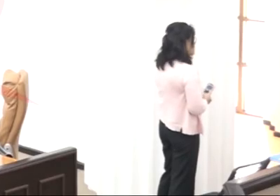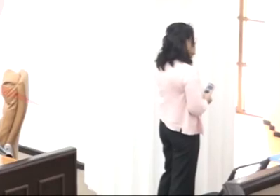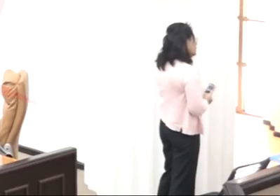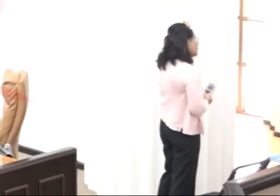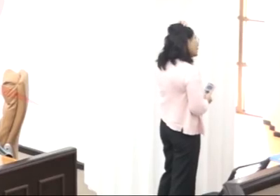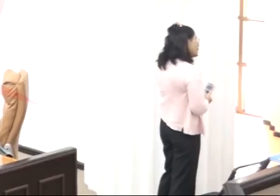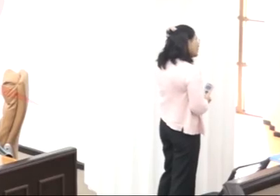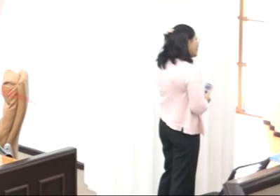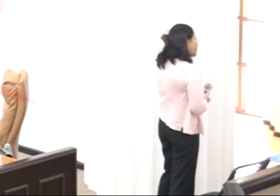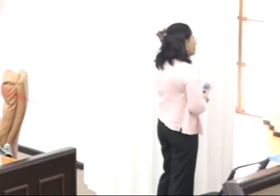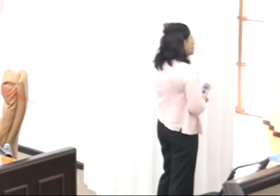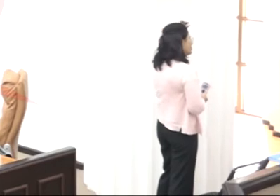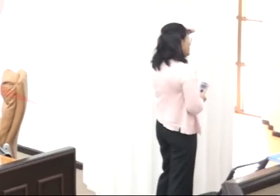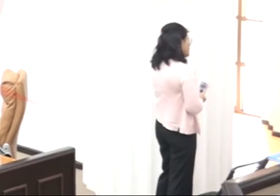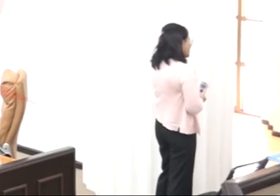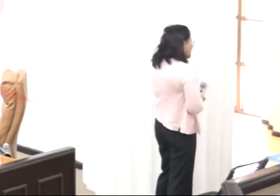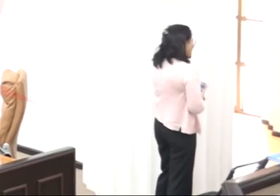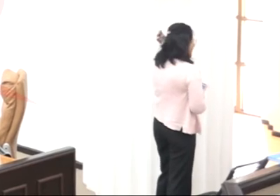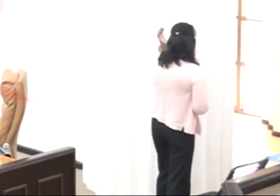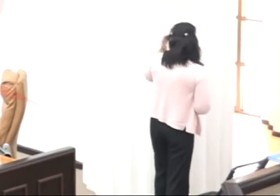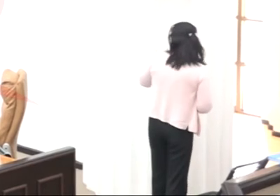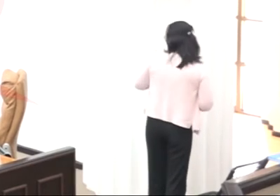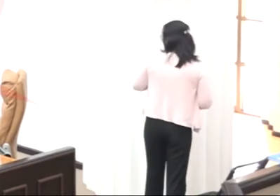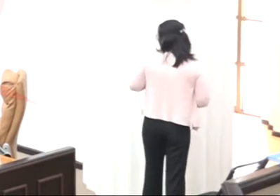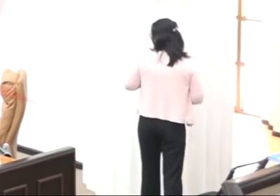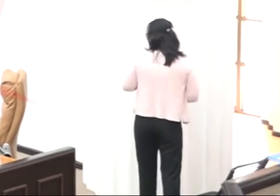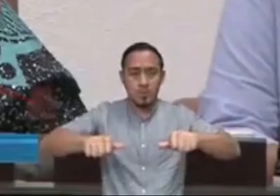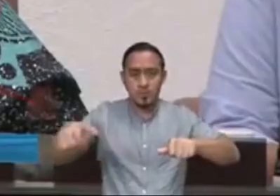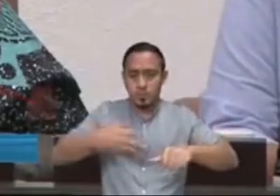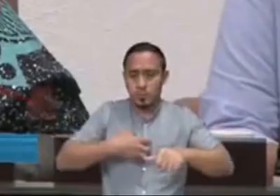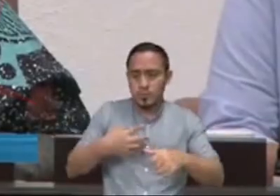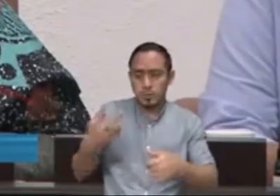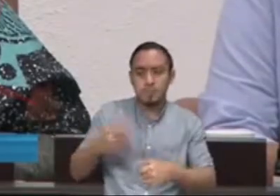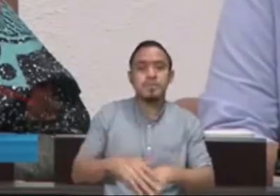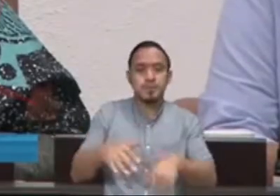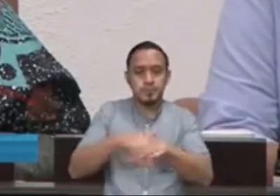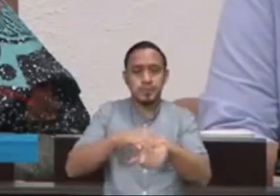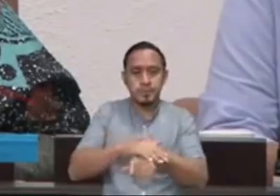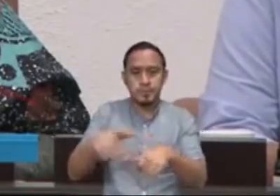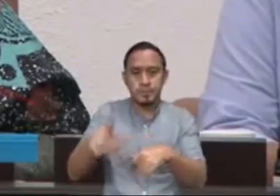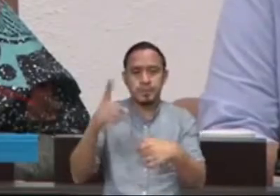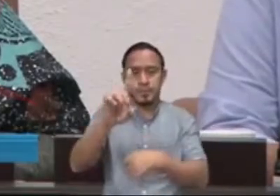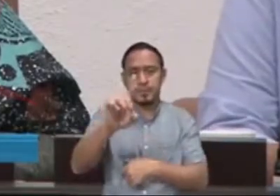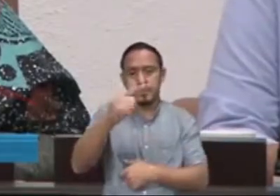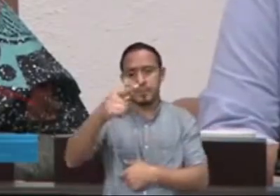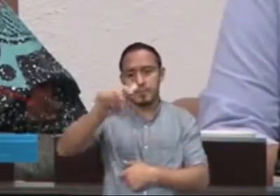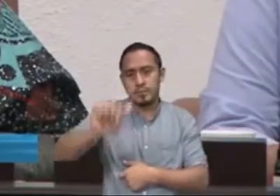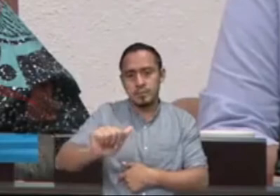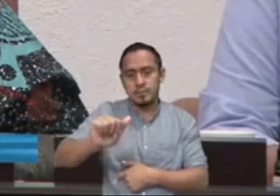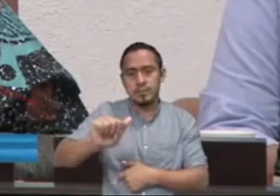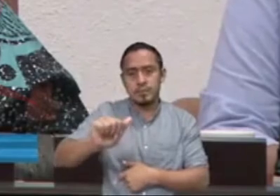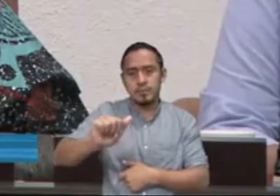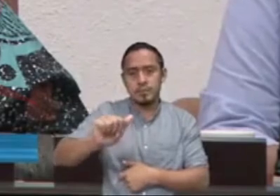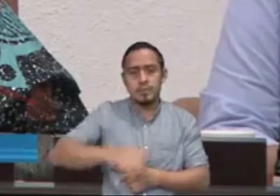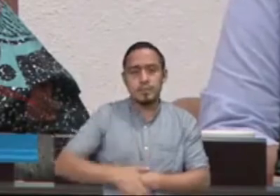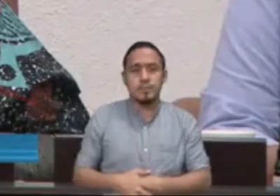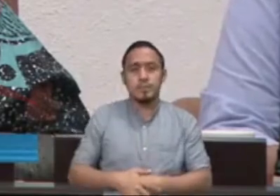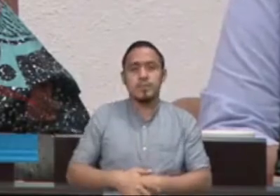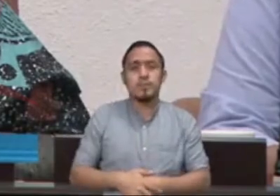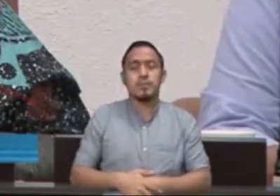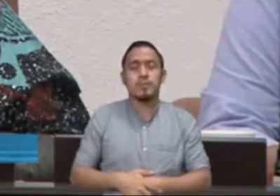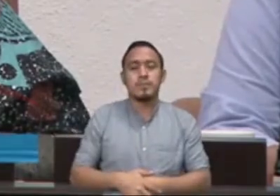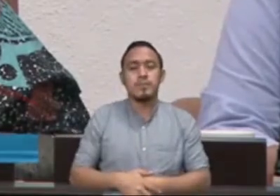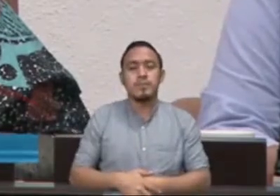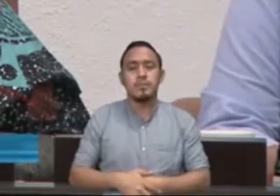tales efectos. Segundo, modificación del contrato. Se autoriza a la Dirección General de Servicios Aduaneros,